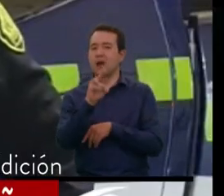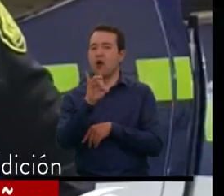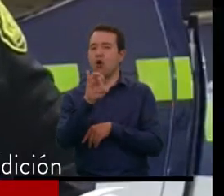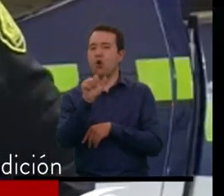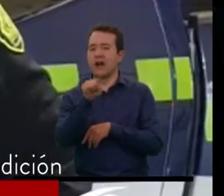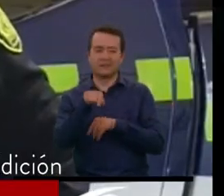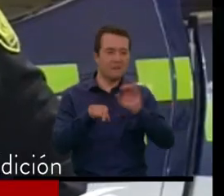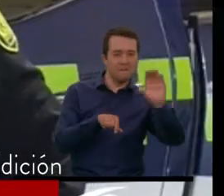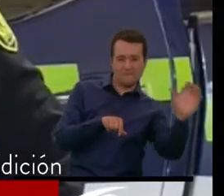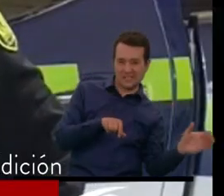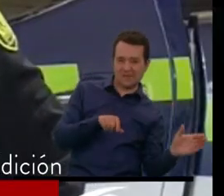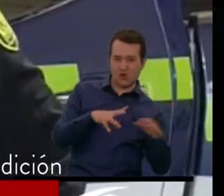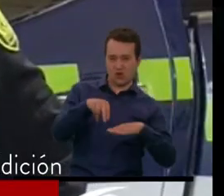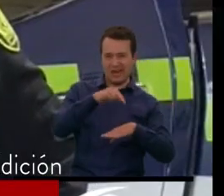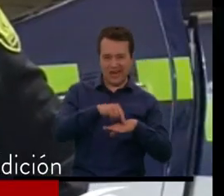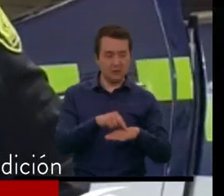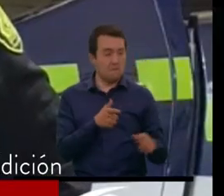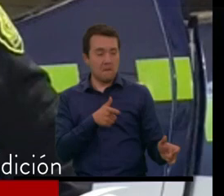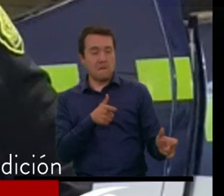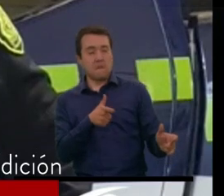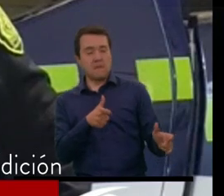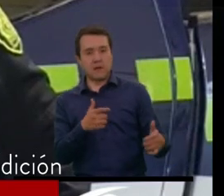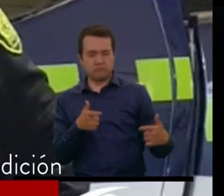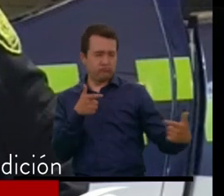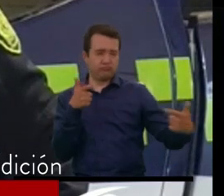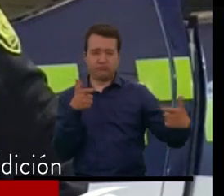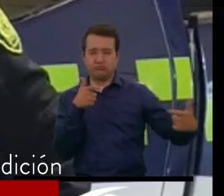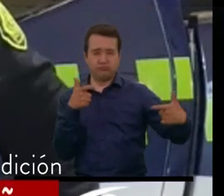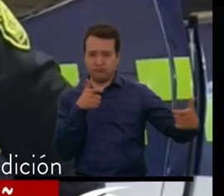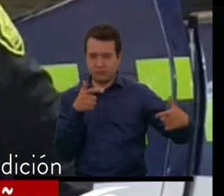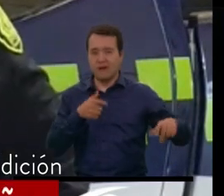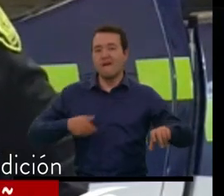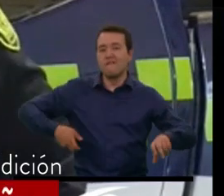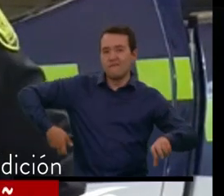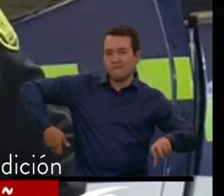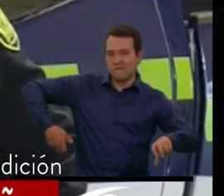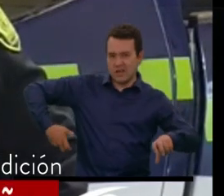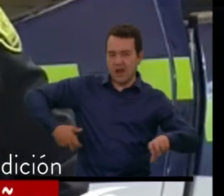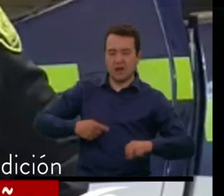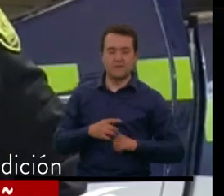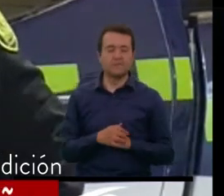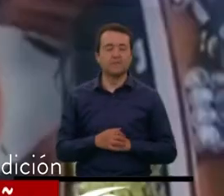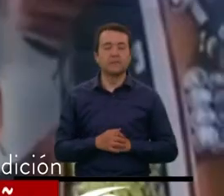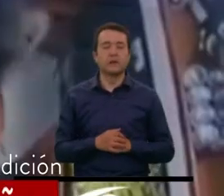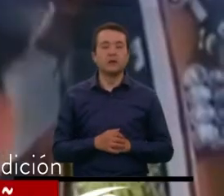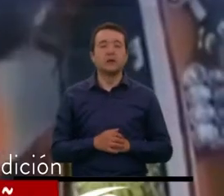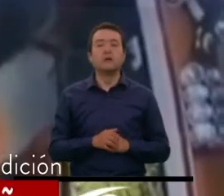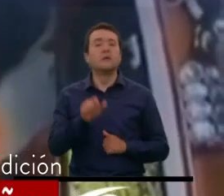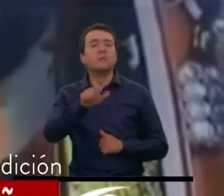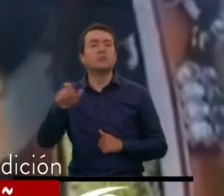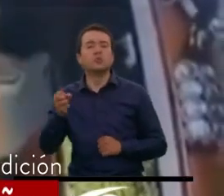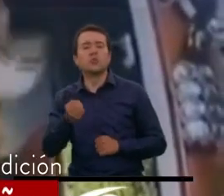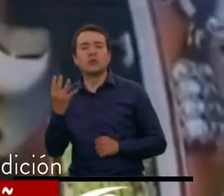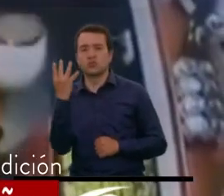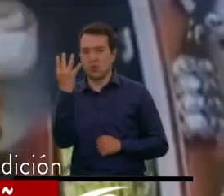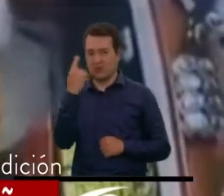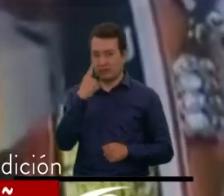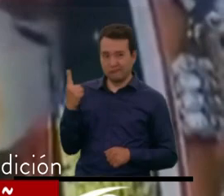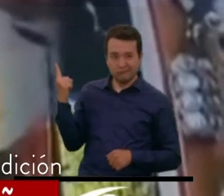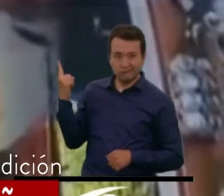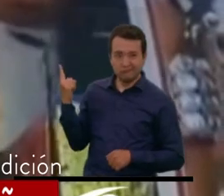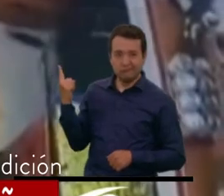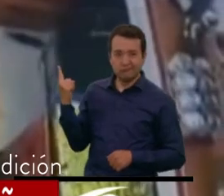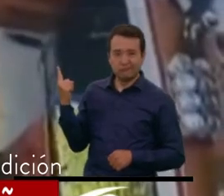ataque armado al interior de un establecimiento público tipo billar por parte de 4 sujetos que se